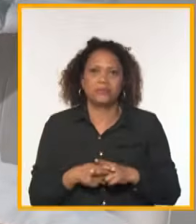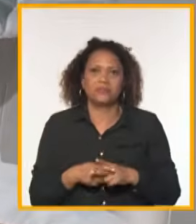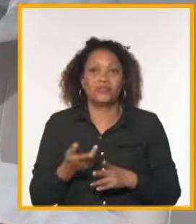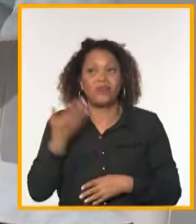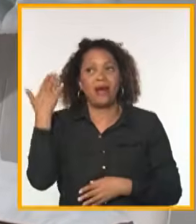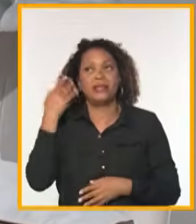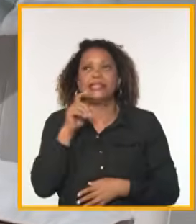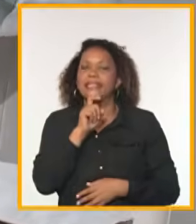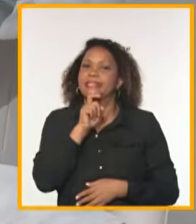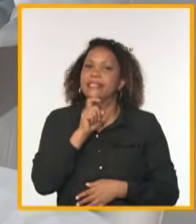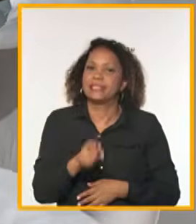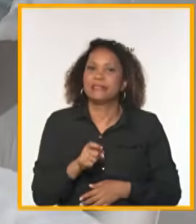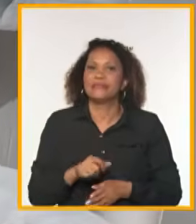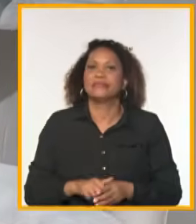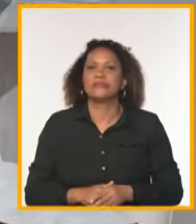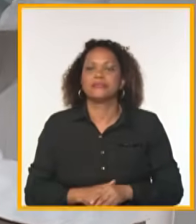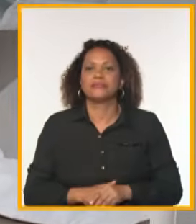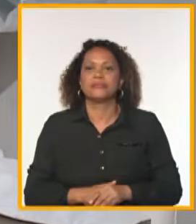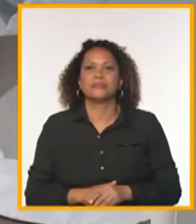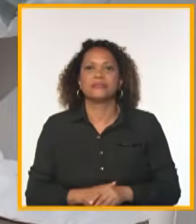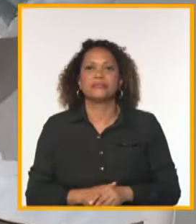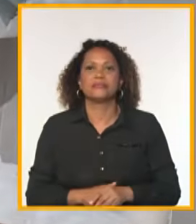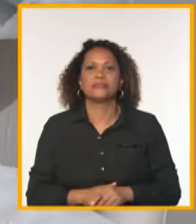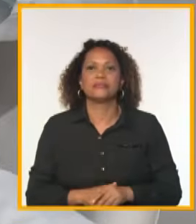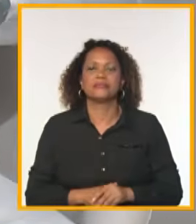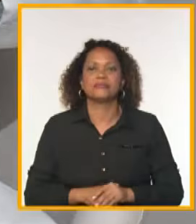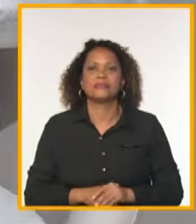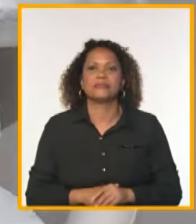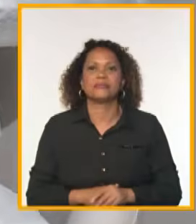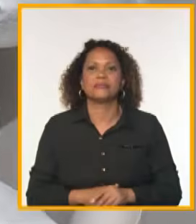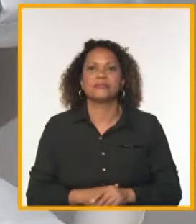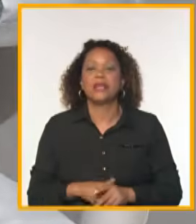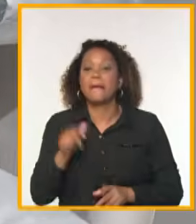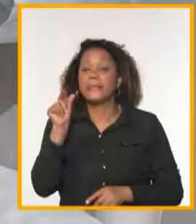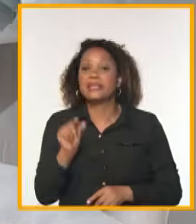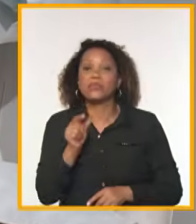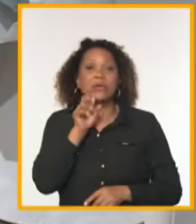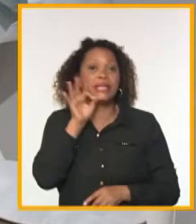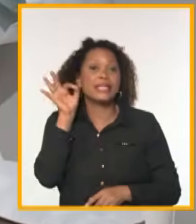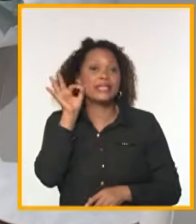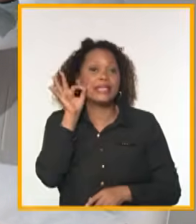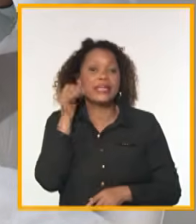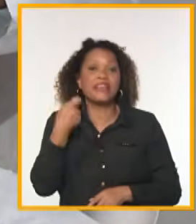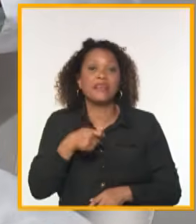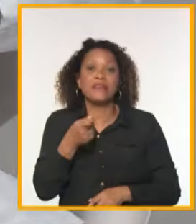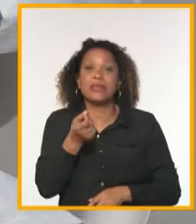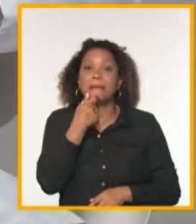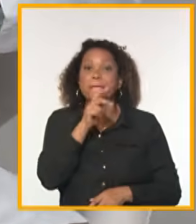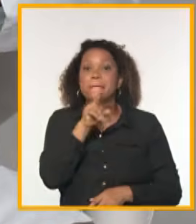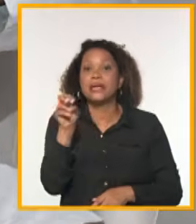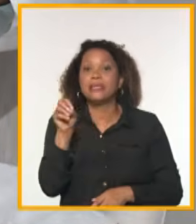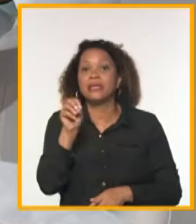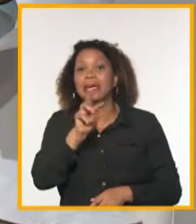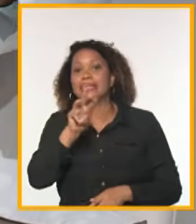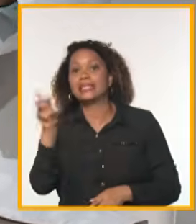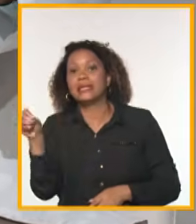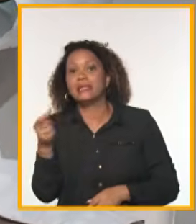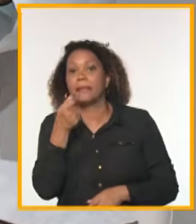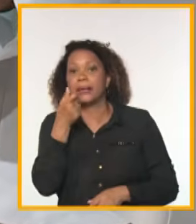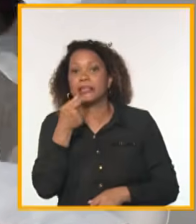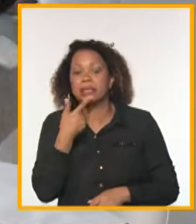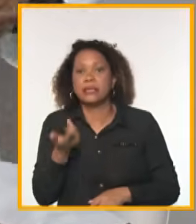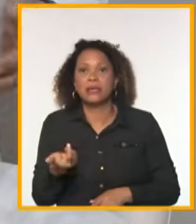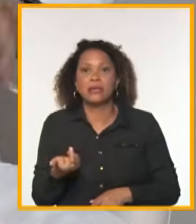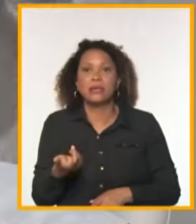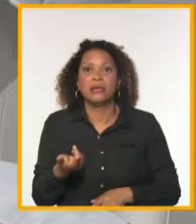ahí debe estar la anécdota también de Chijona, los pacientes tenían que tomarse 20 y 30 pastillas. Yo decía a la persona, mis pacientes